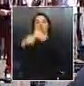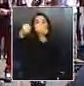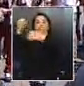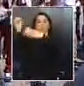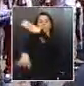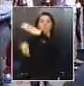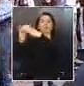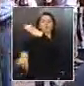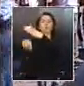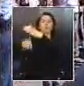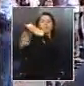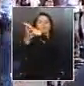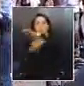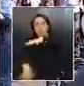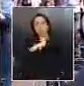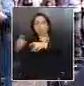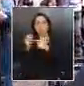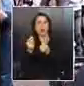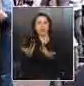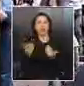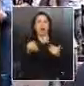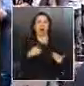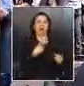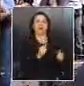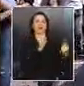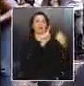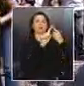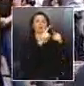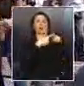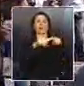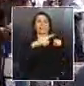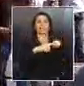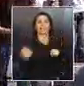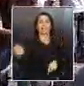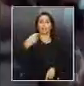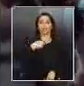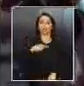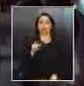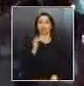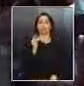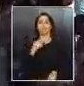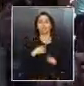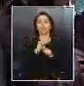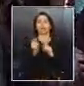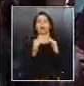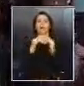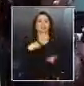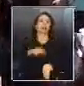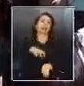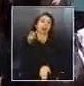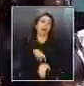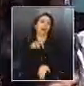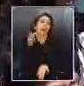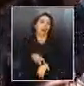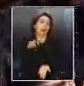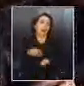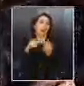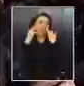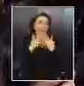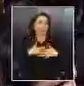desde ahora que que pueda postular el crédito y obtener el subsidio ya voy a pagar mi casa saltamos de alegría